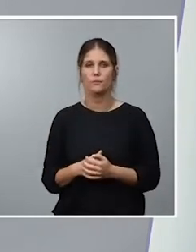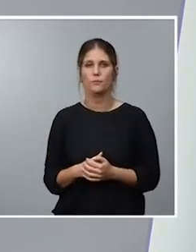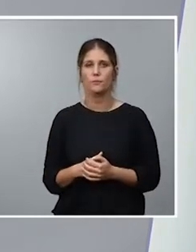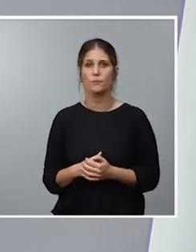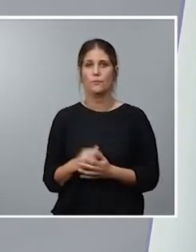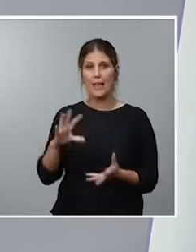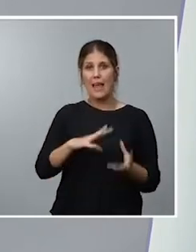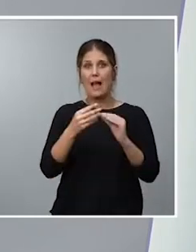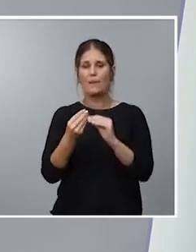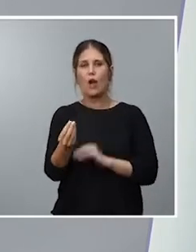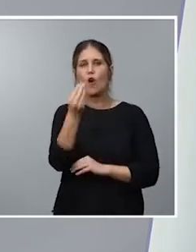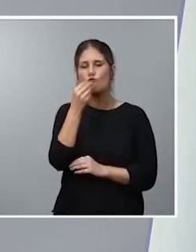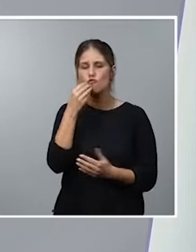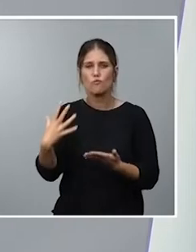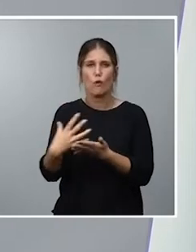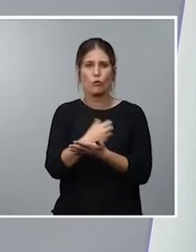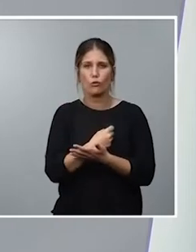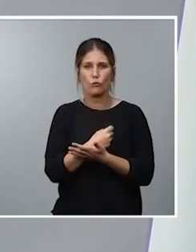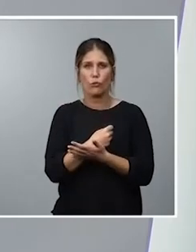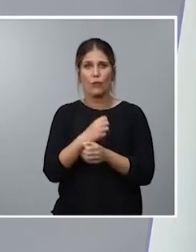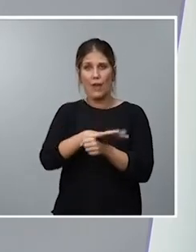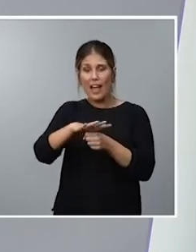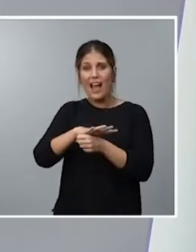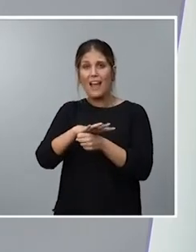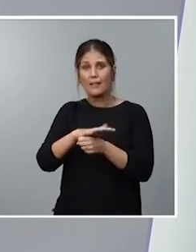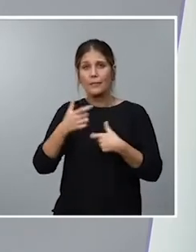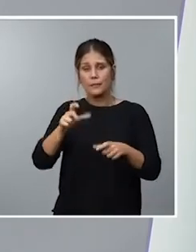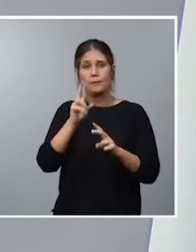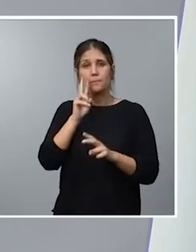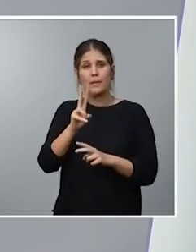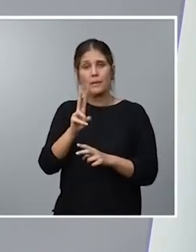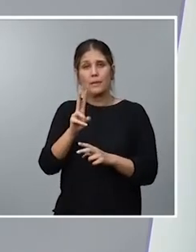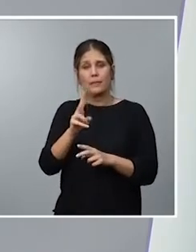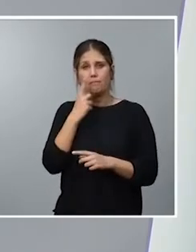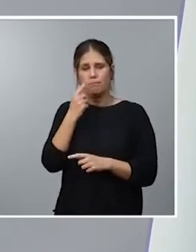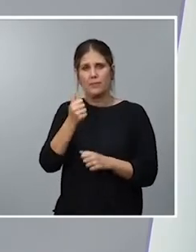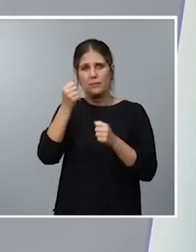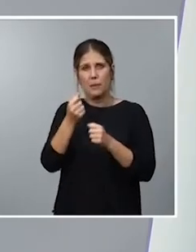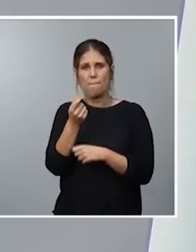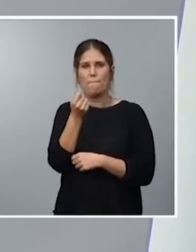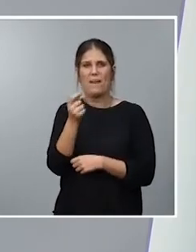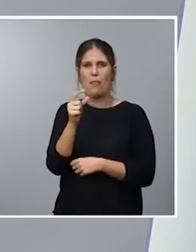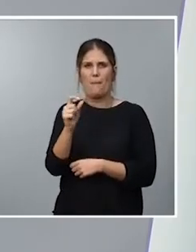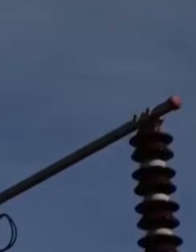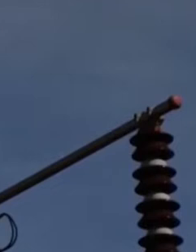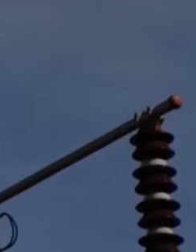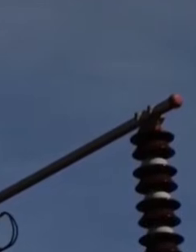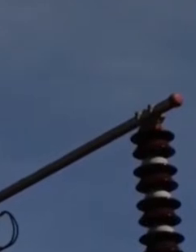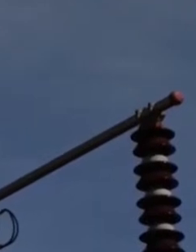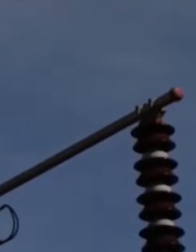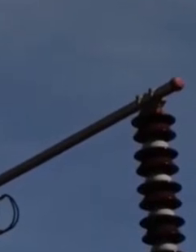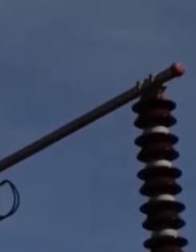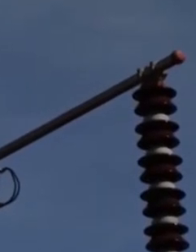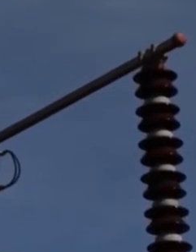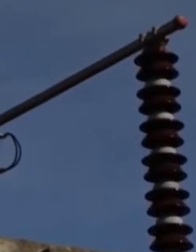consumos en un ámbito en el que hemos visto cómo crecían de forma importante los precios de venta al público. Esta